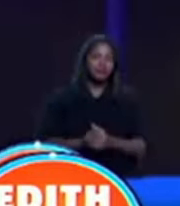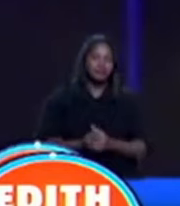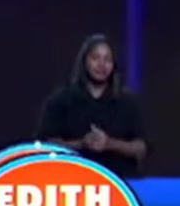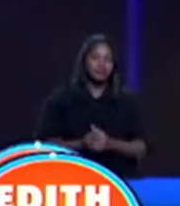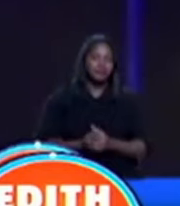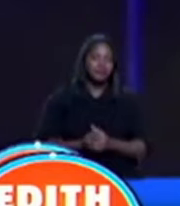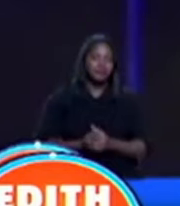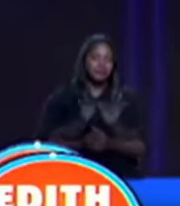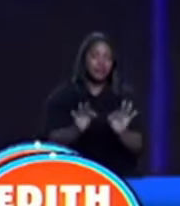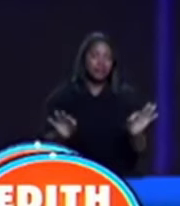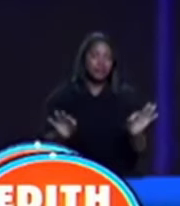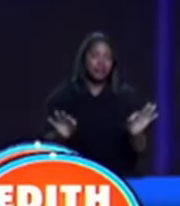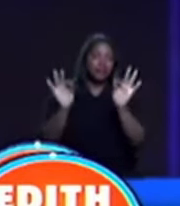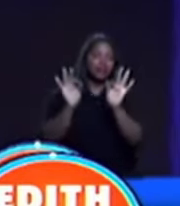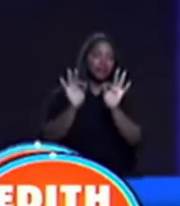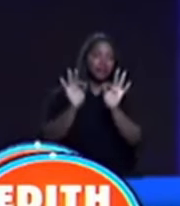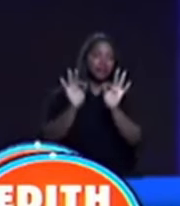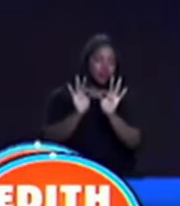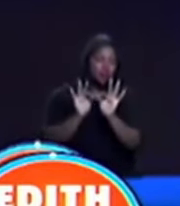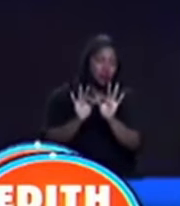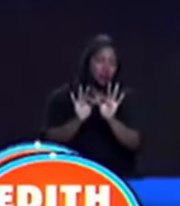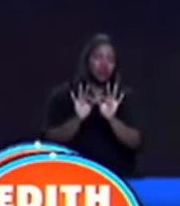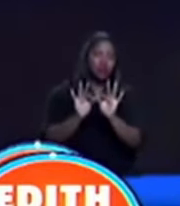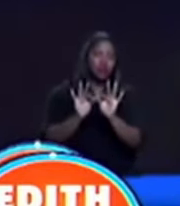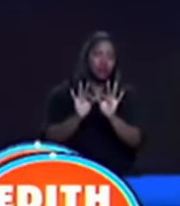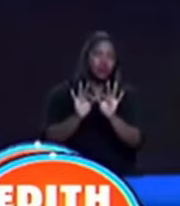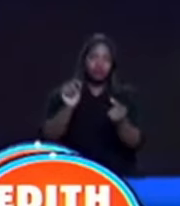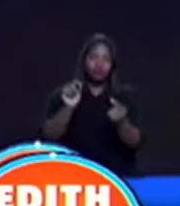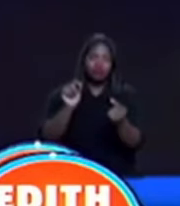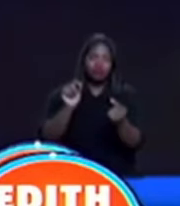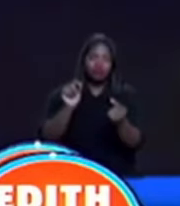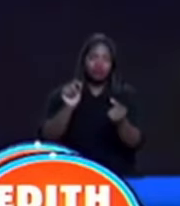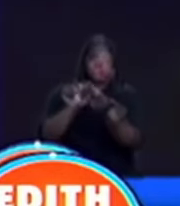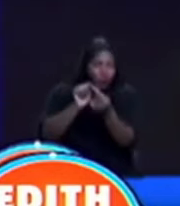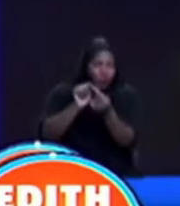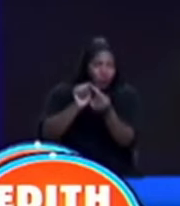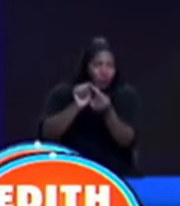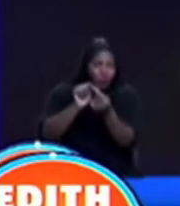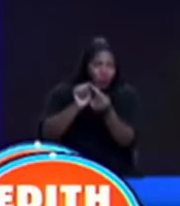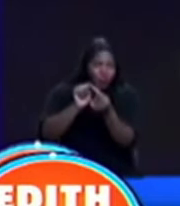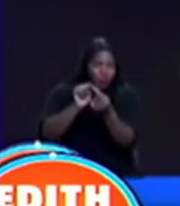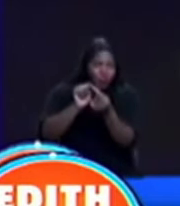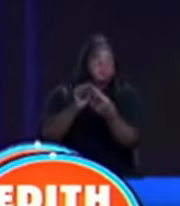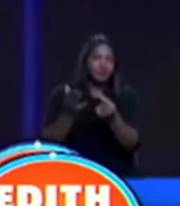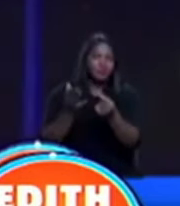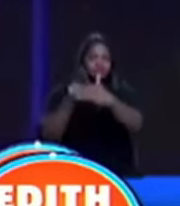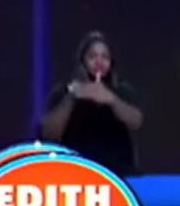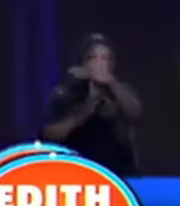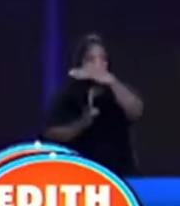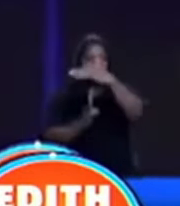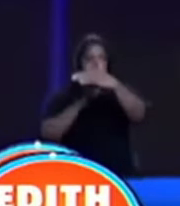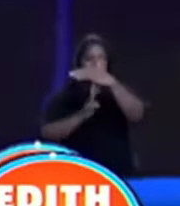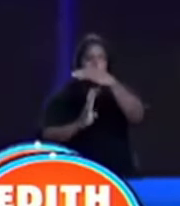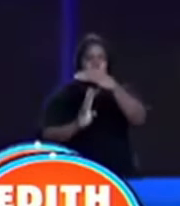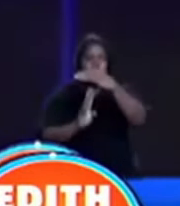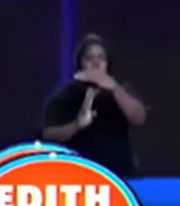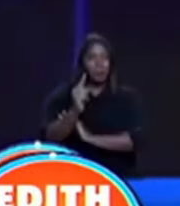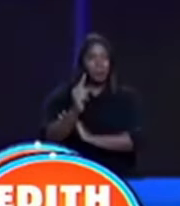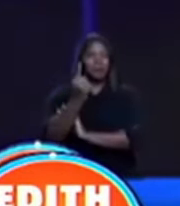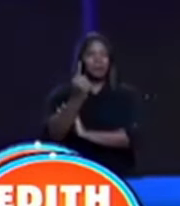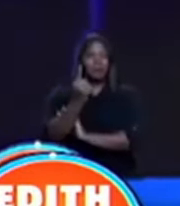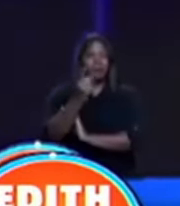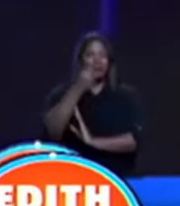En esta materia lo primero que quiero puntualizar es que la divisa debe ser primero lo